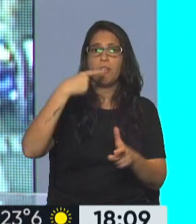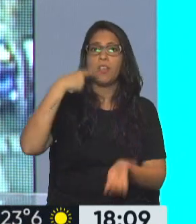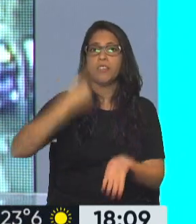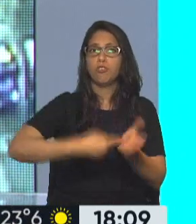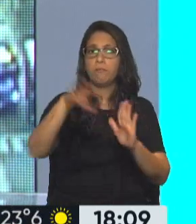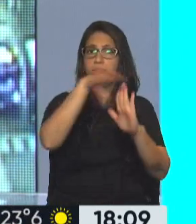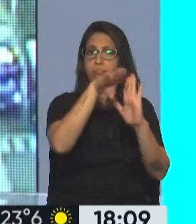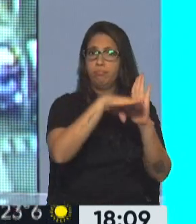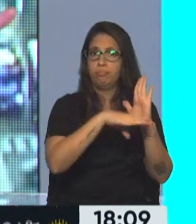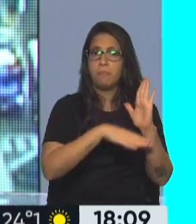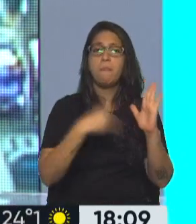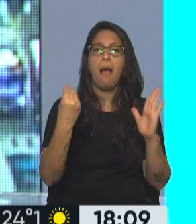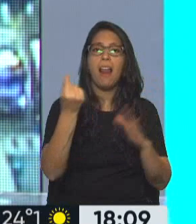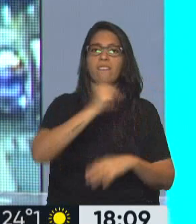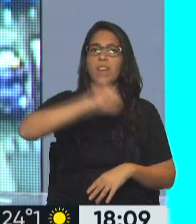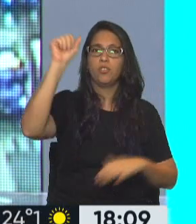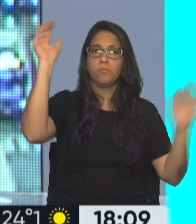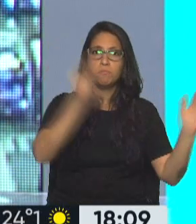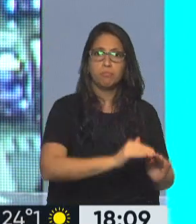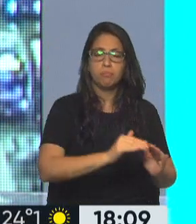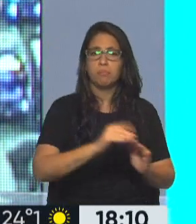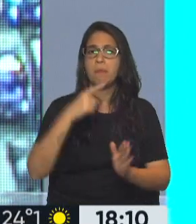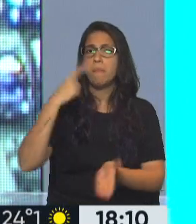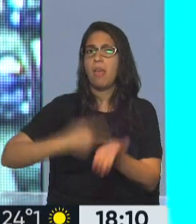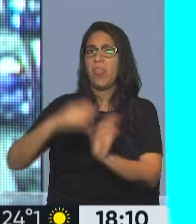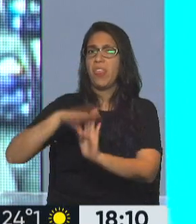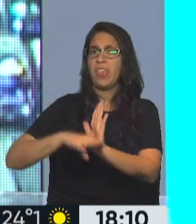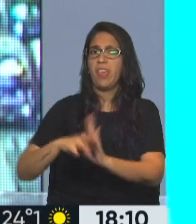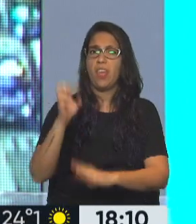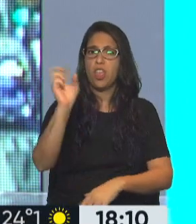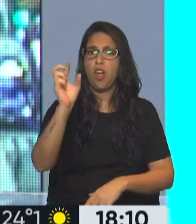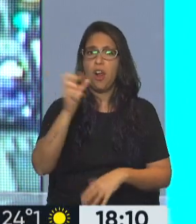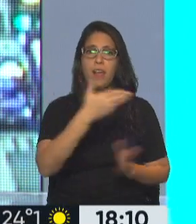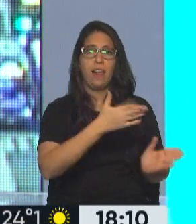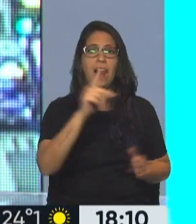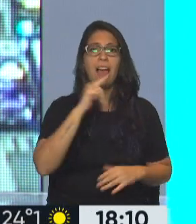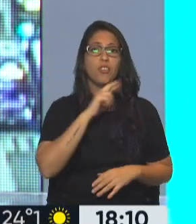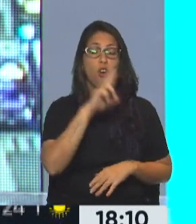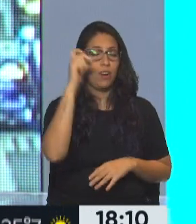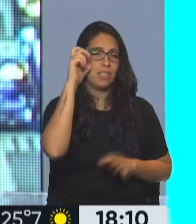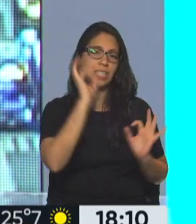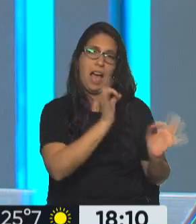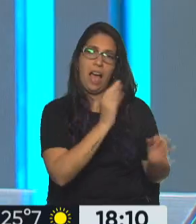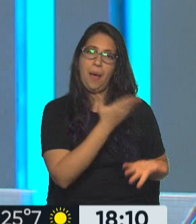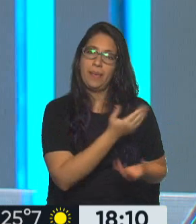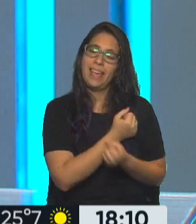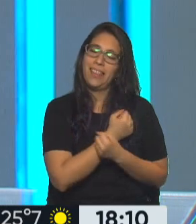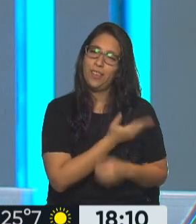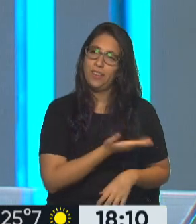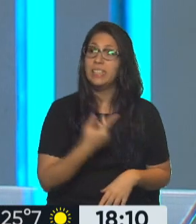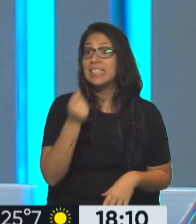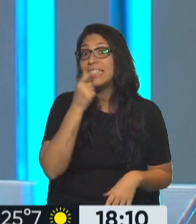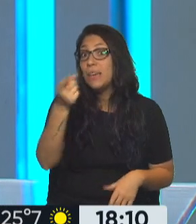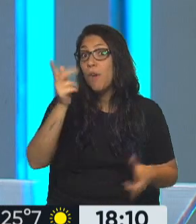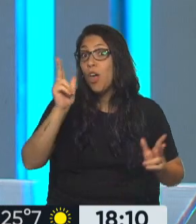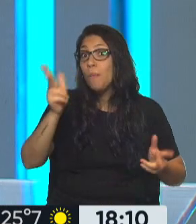bajar la inflación y medidas que tienen que ver con el dólar. De esto sabe un montón el querido Latorre, ¿no? Y si usted lo dice, ¿cómo no? Vamos sí. a